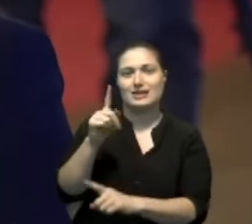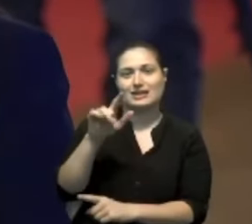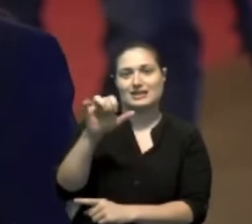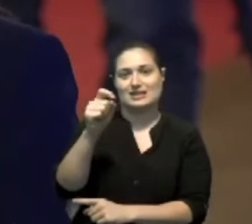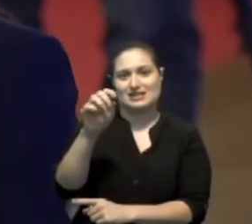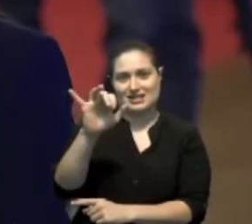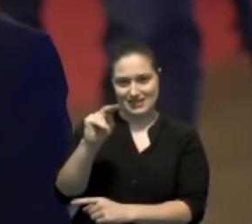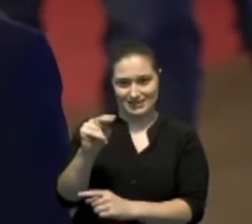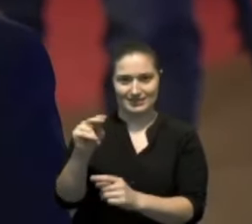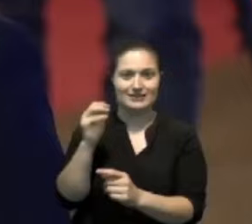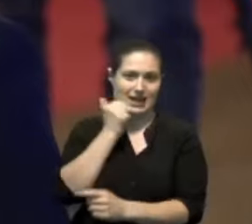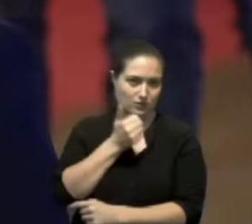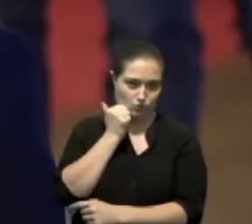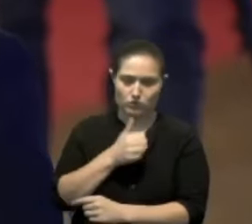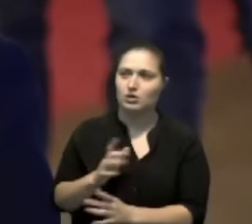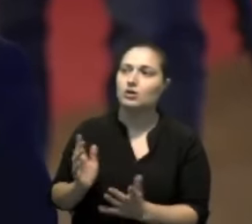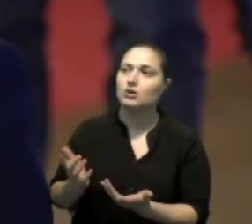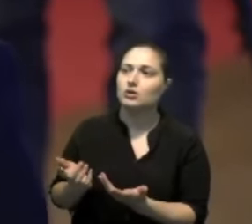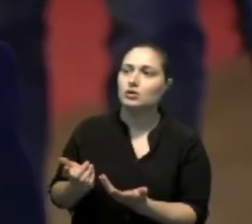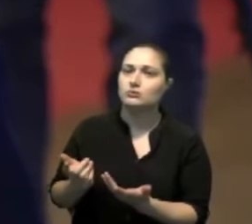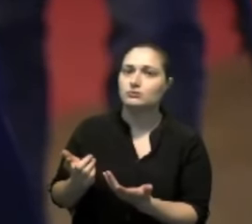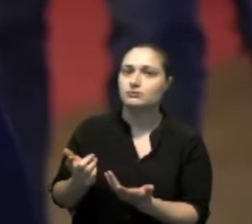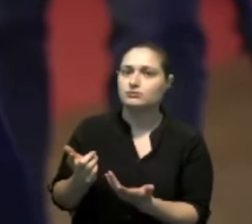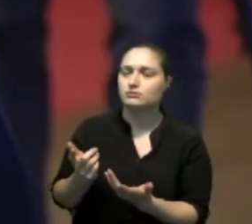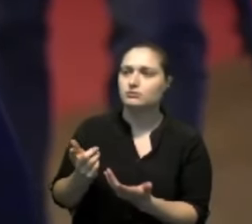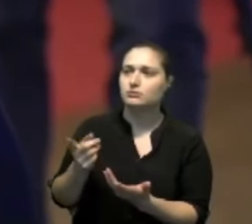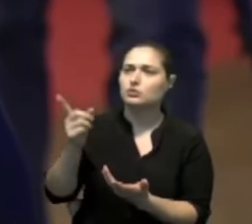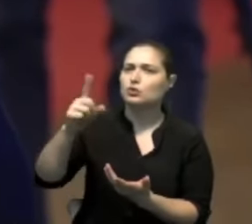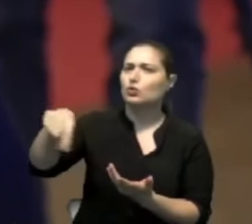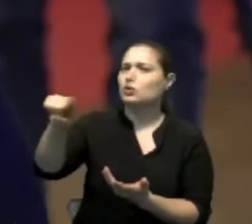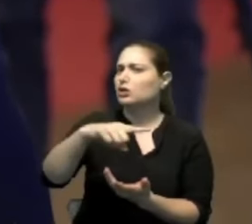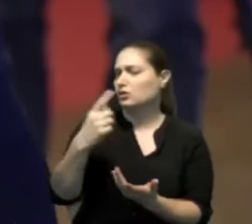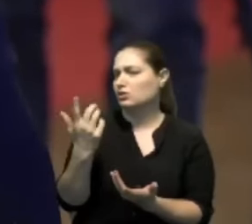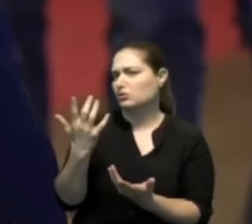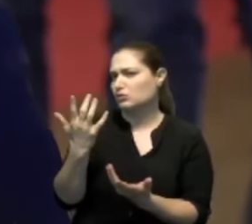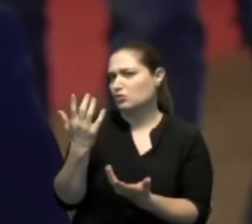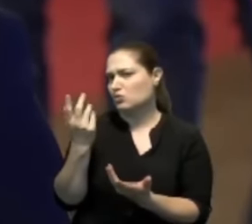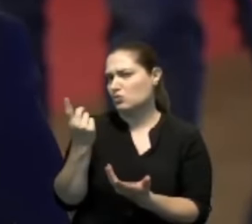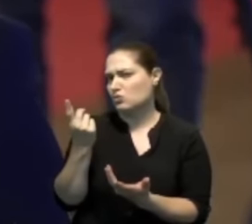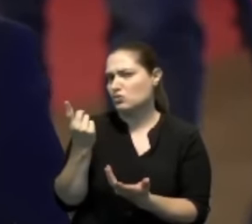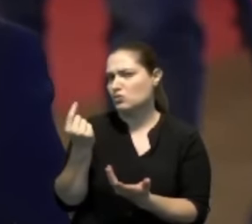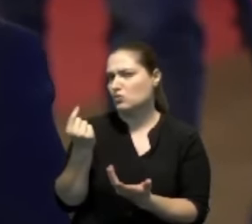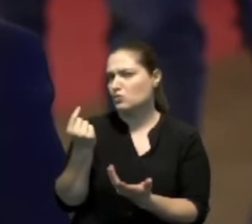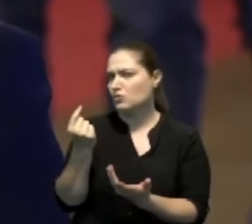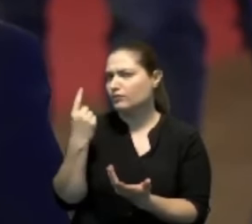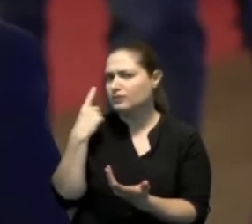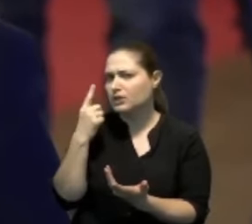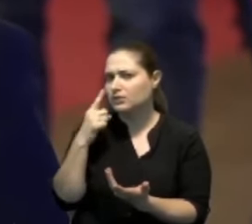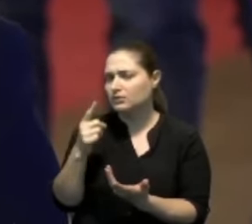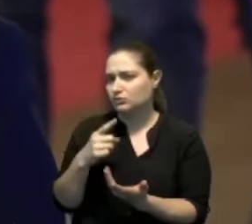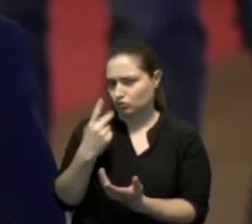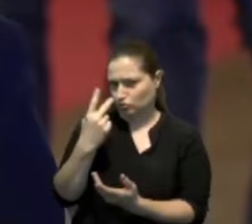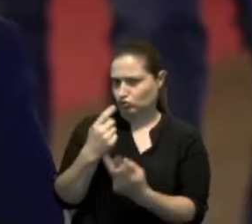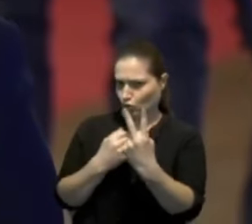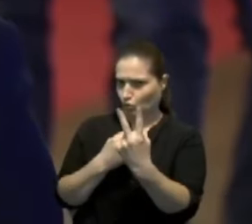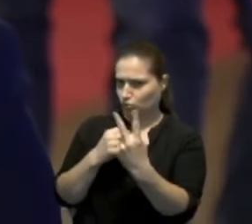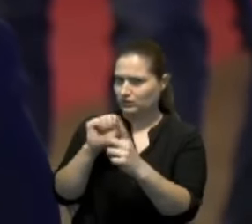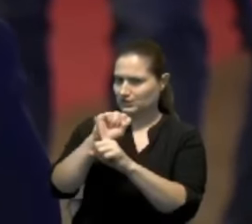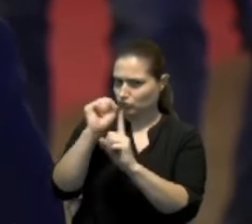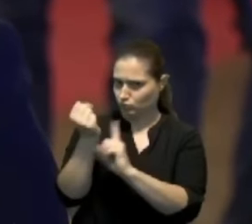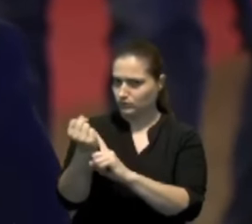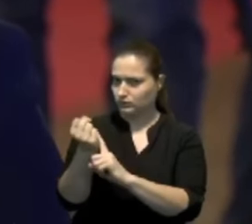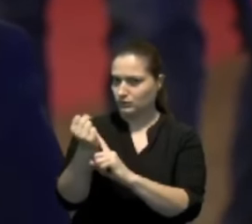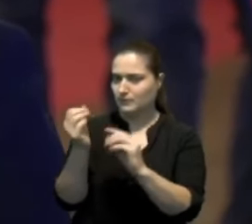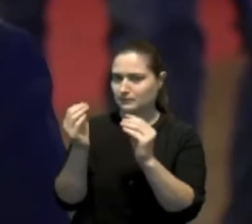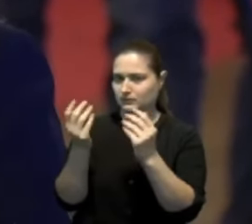preguntarle qué mecanismos eficientes van a implementar para regular dos situaciones que son las que más preocupan de